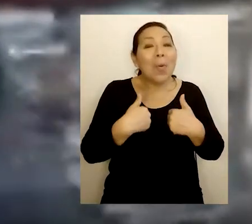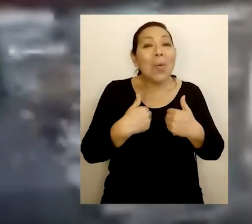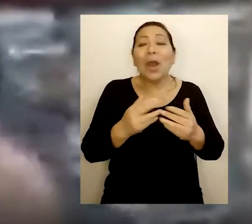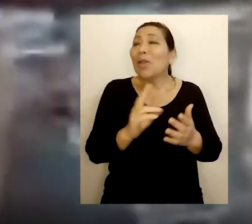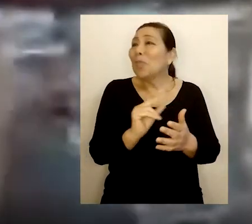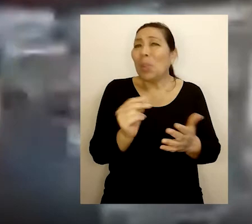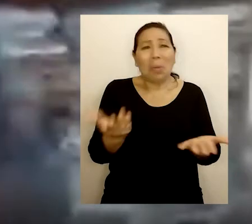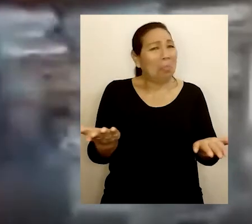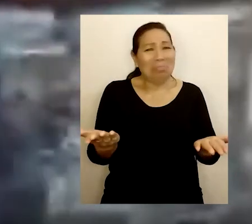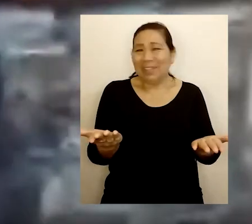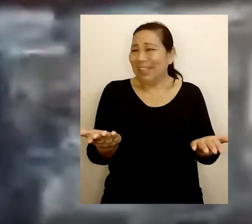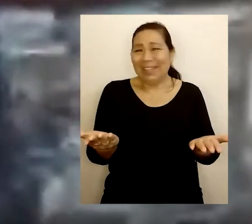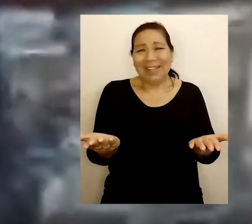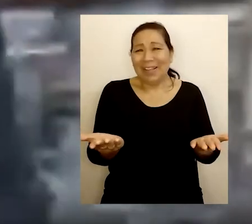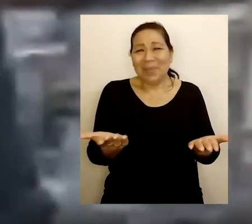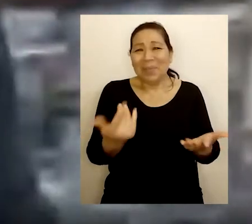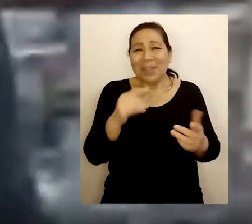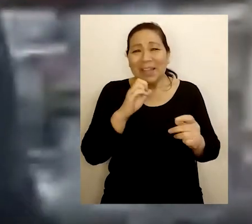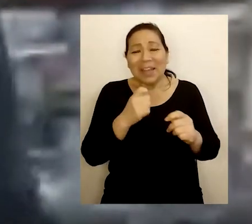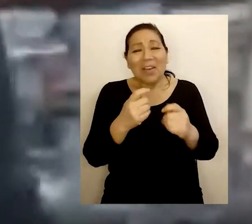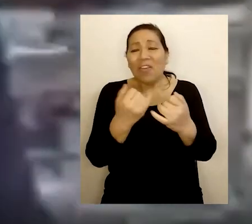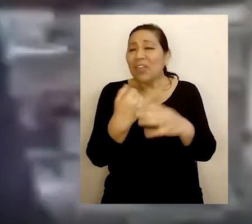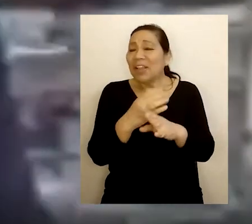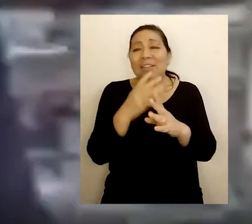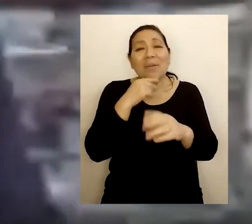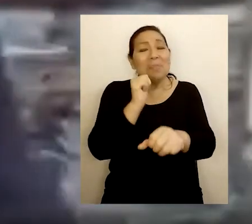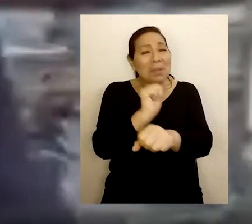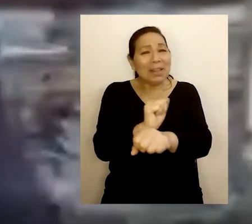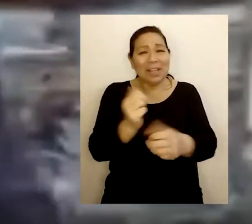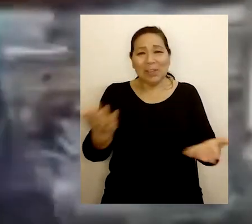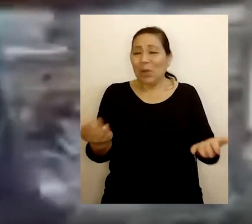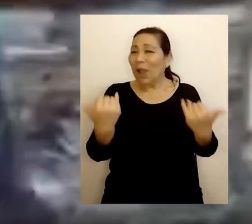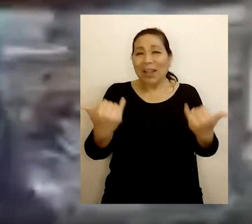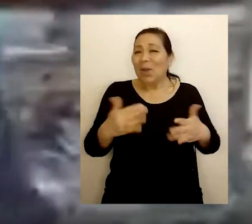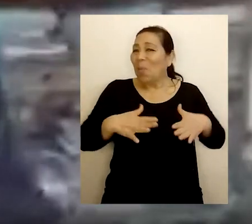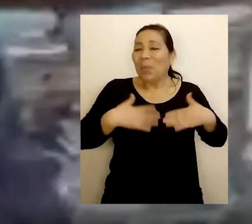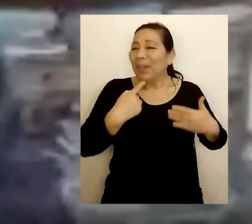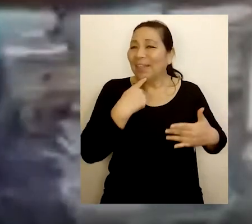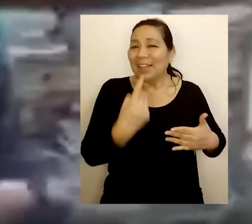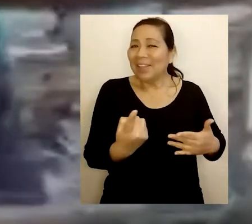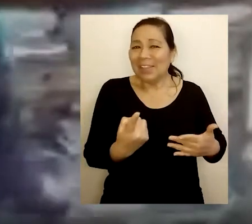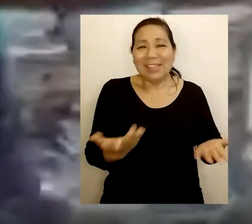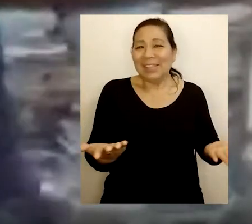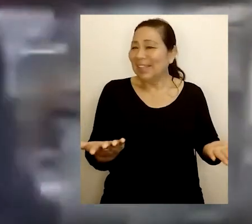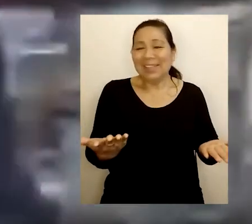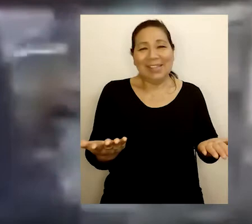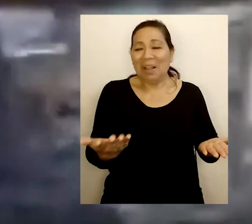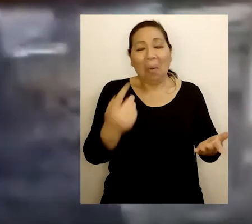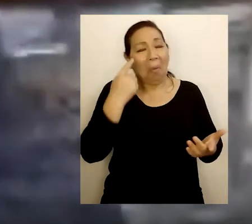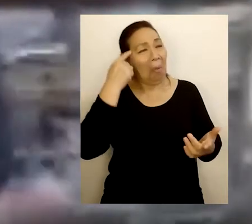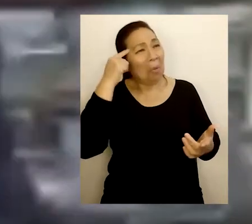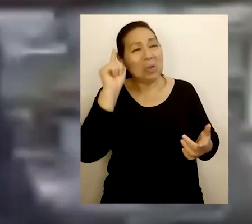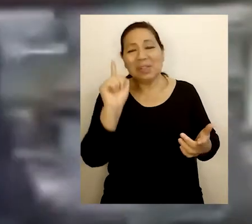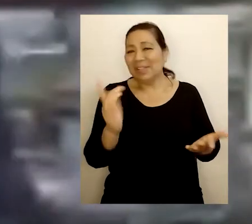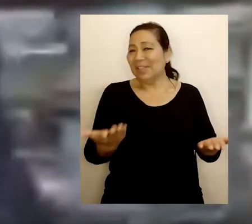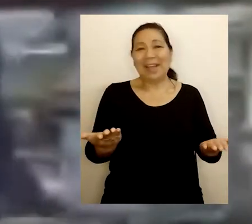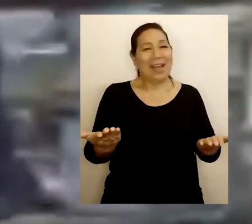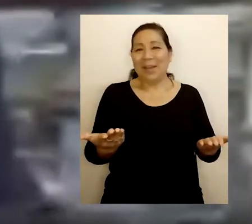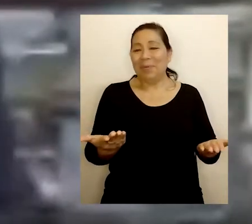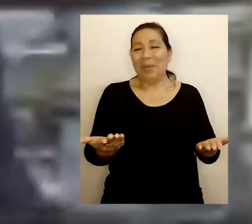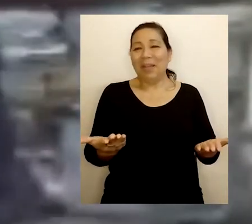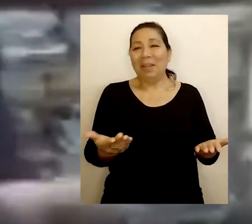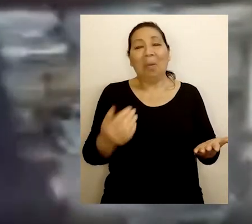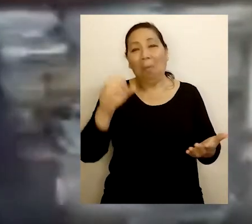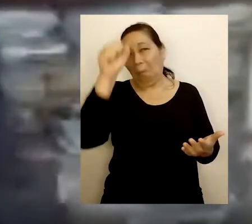oficio, si no estaría estando en estado de indefensión. Y acá no puede decir que hubo un desconocimiento o su estudio